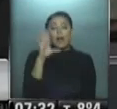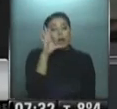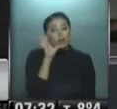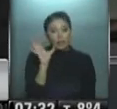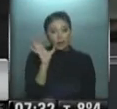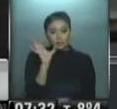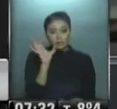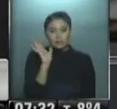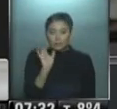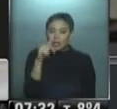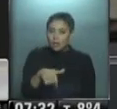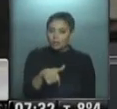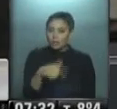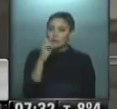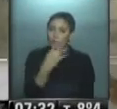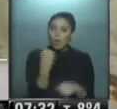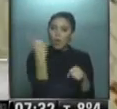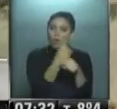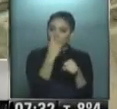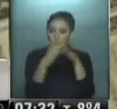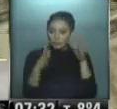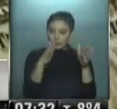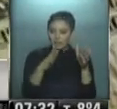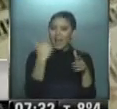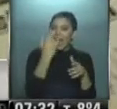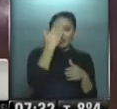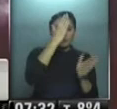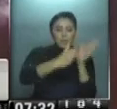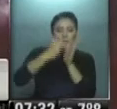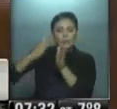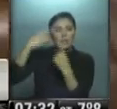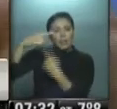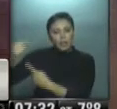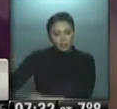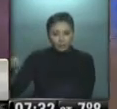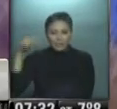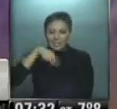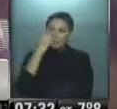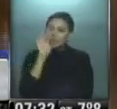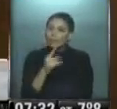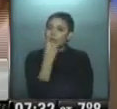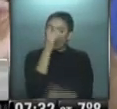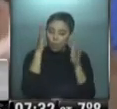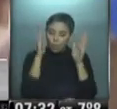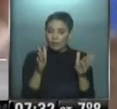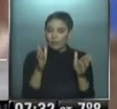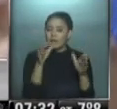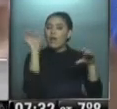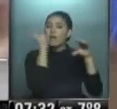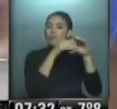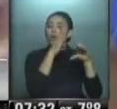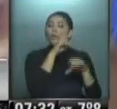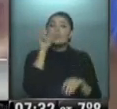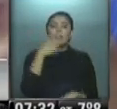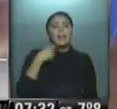que esto responde a una de las de las varias instancias la que está abierto este juicio los fondos buitres y la estrategia argentina